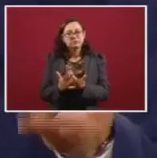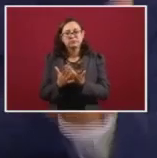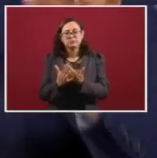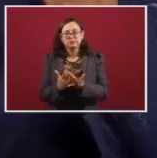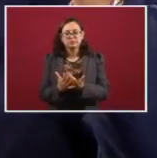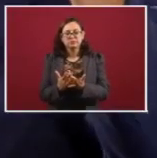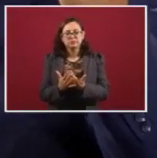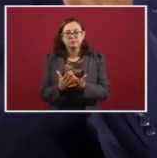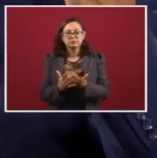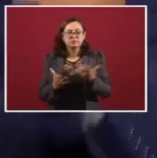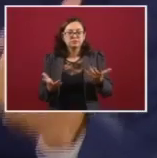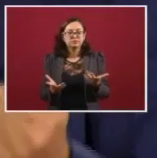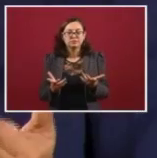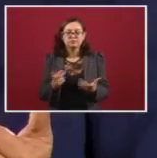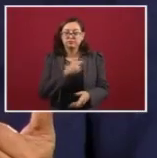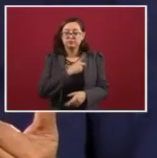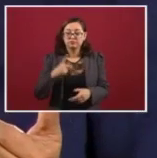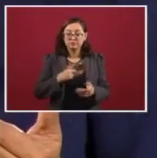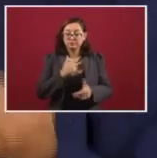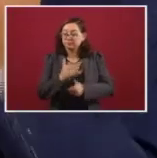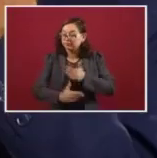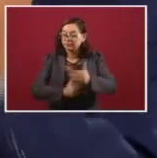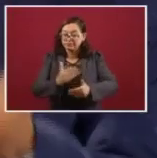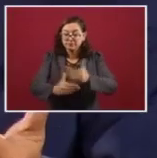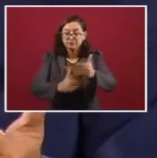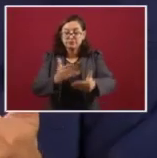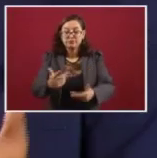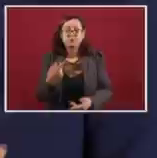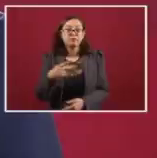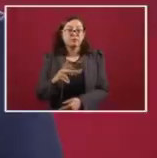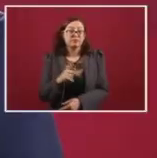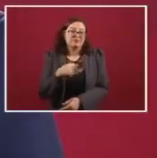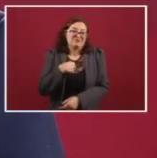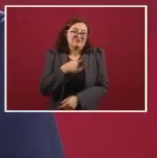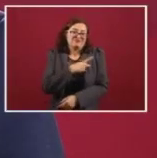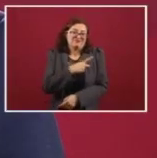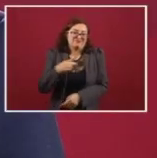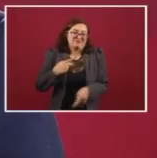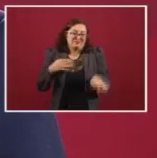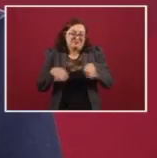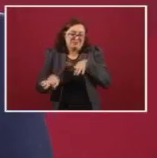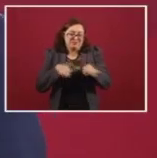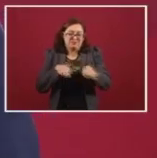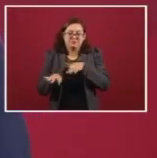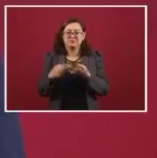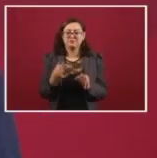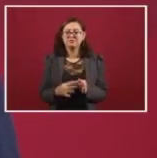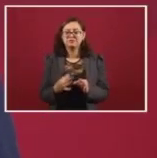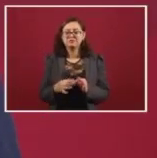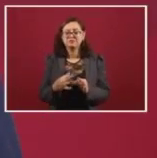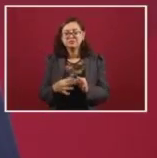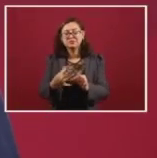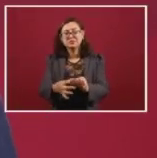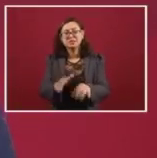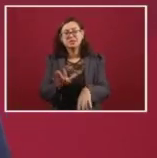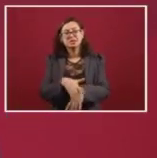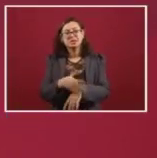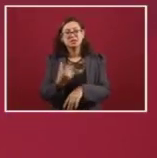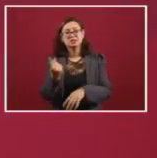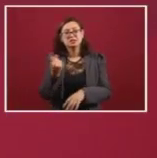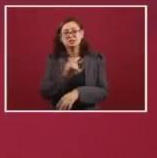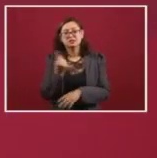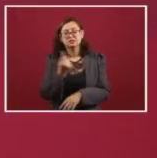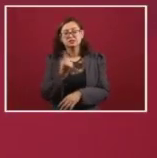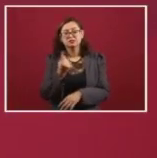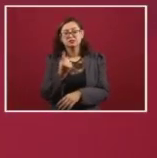Para ir desahogando. Pero tengo que estar pendiente, porque si